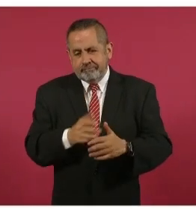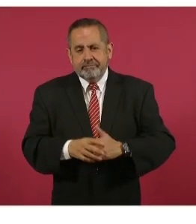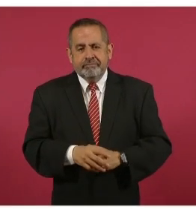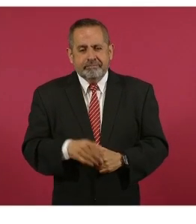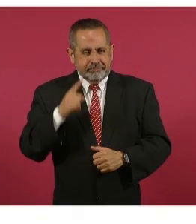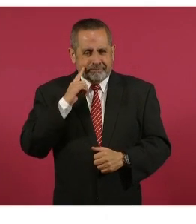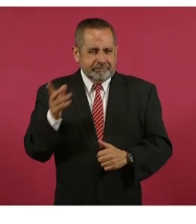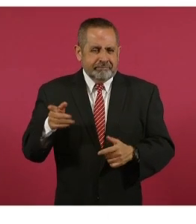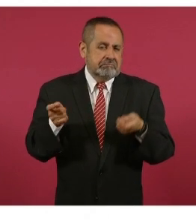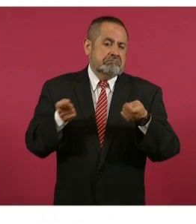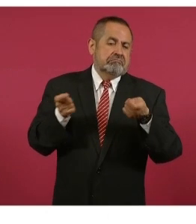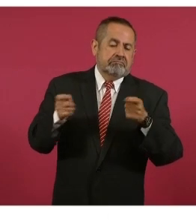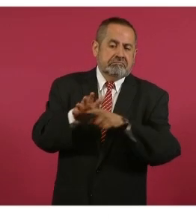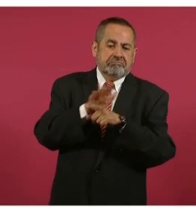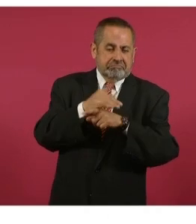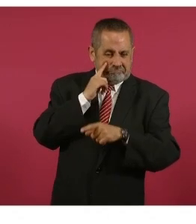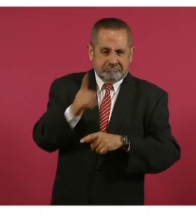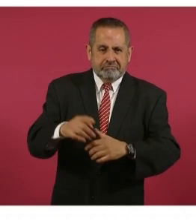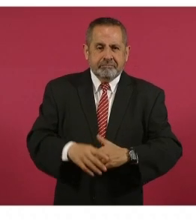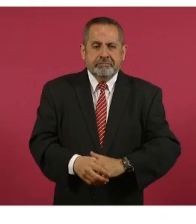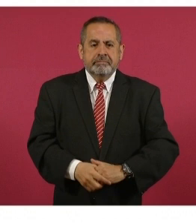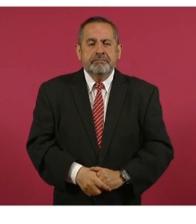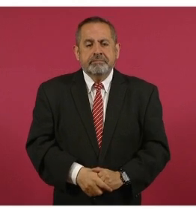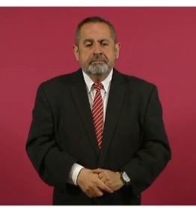o de manipulación. Esta.